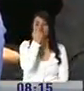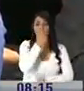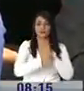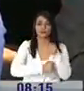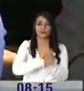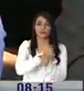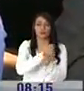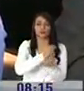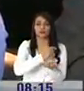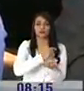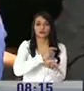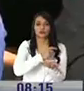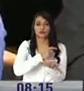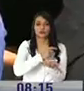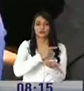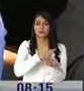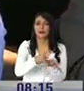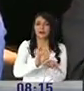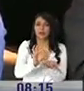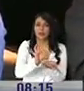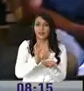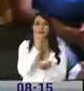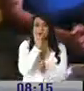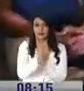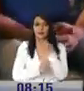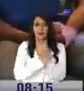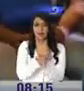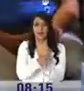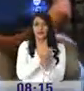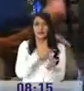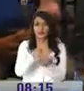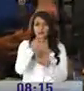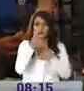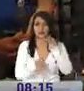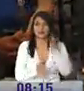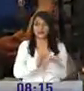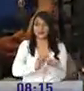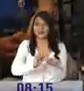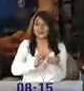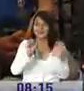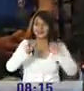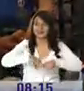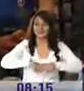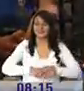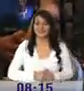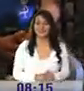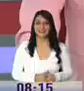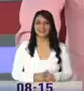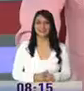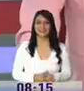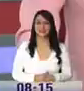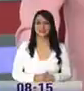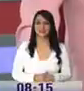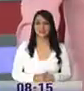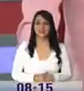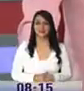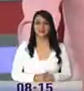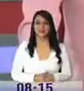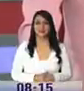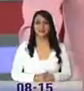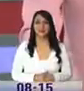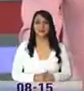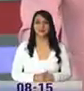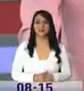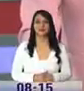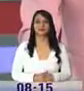15 años para pagarlo informó Priscila Cadena en